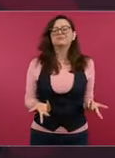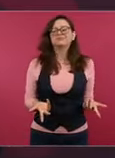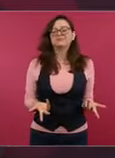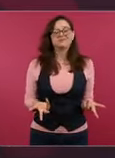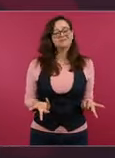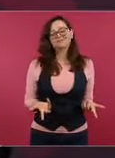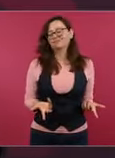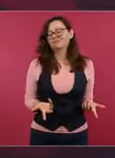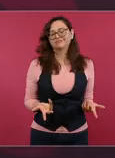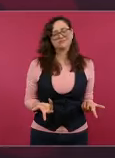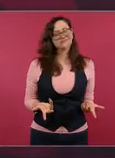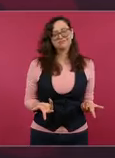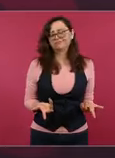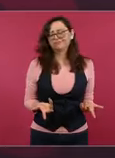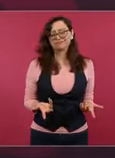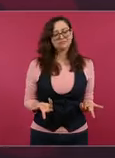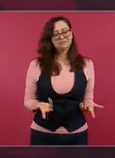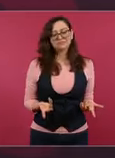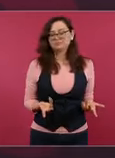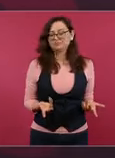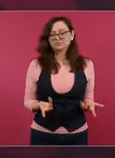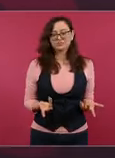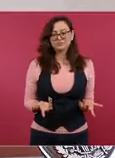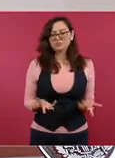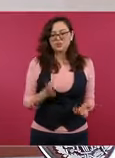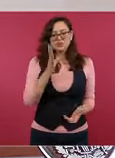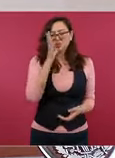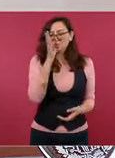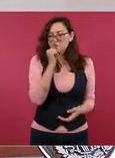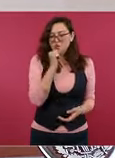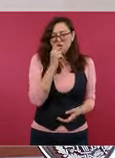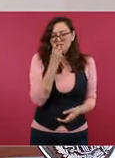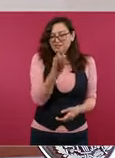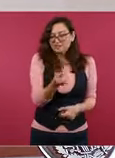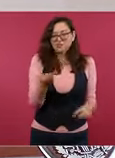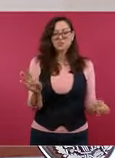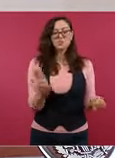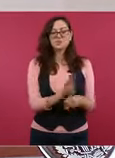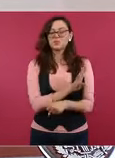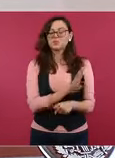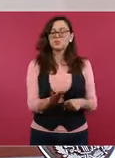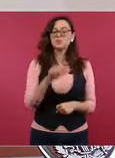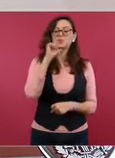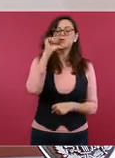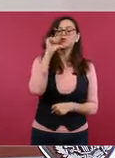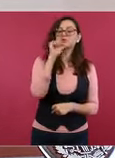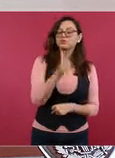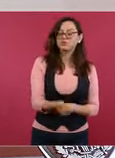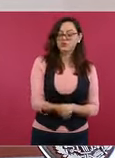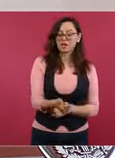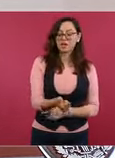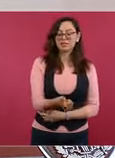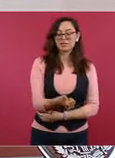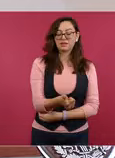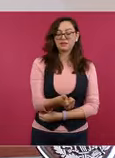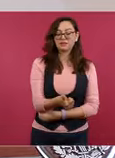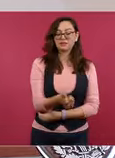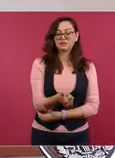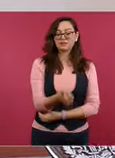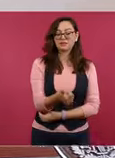Eso no es conveniente. Nosotros